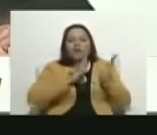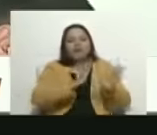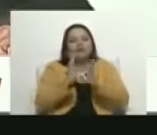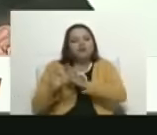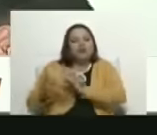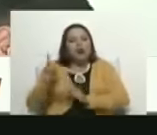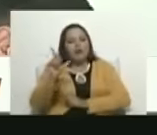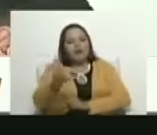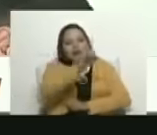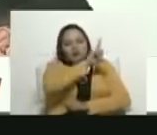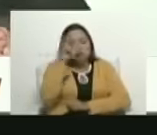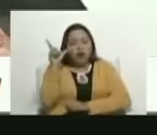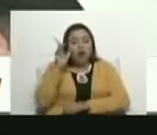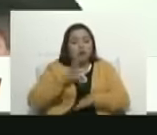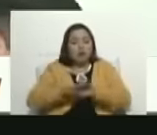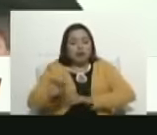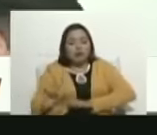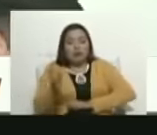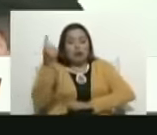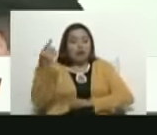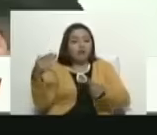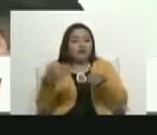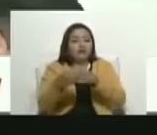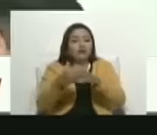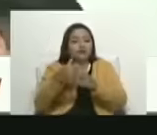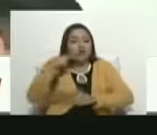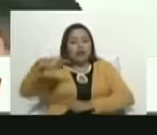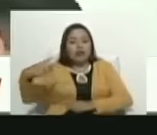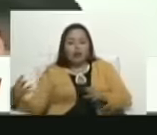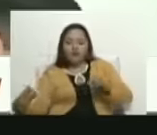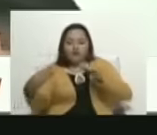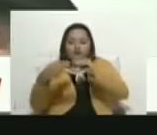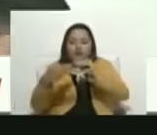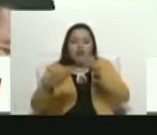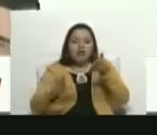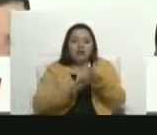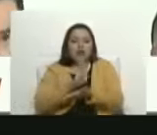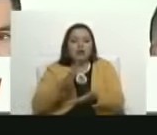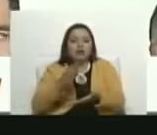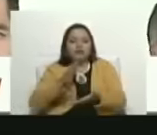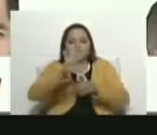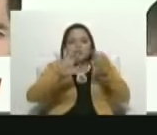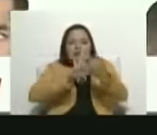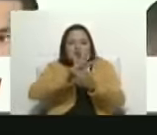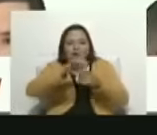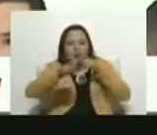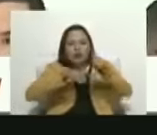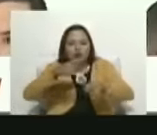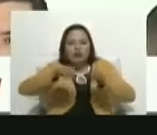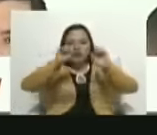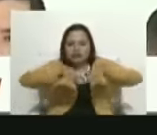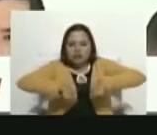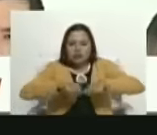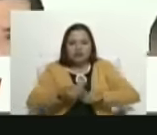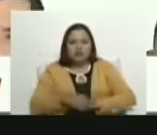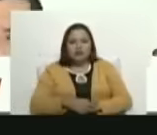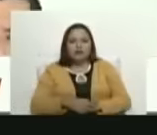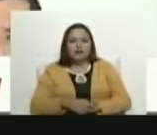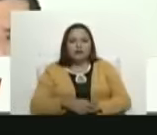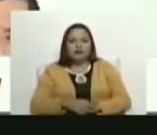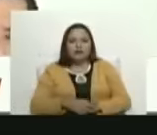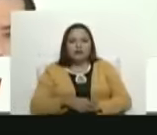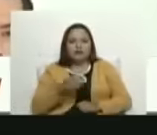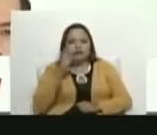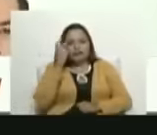Unido de Venezuela, ya que fue uno de los primeros partidos que hizo su adhesión por las cinco preguntas al sí, ¿no? Por esa